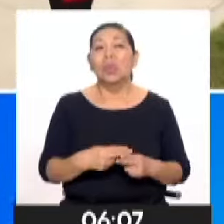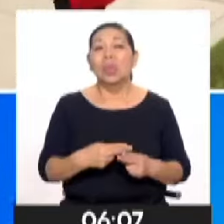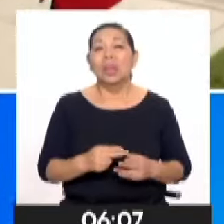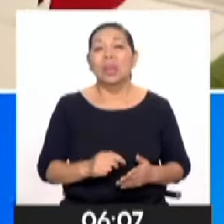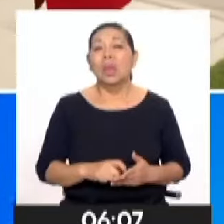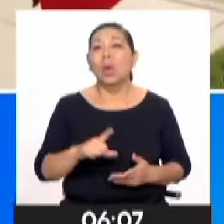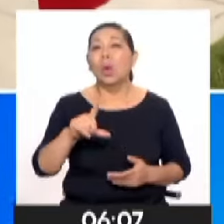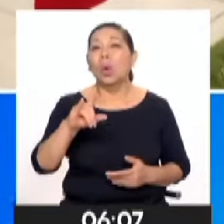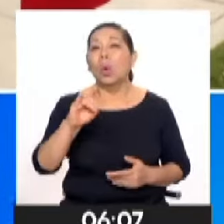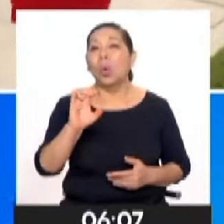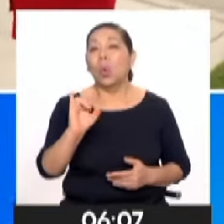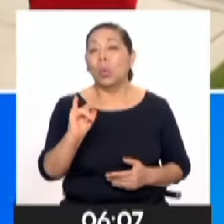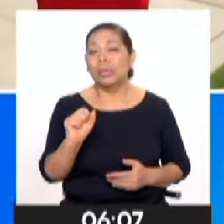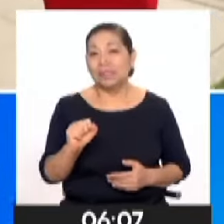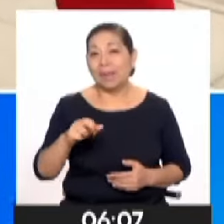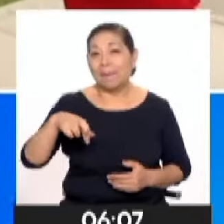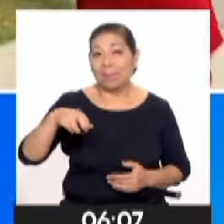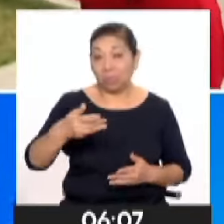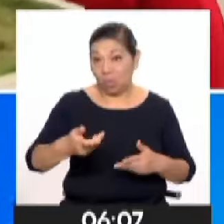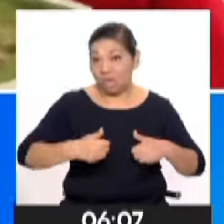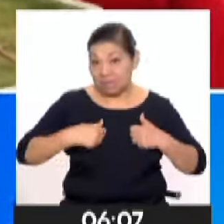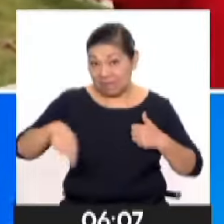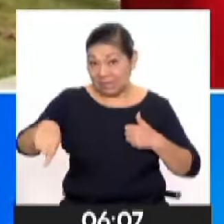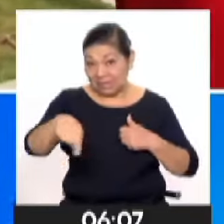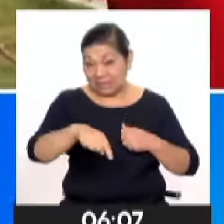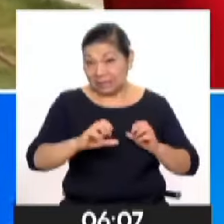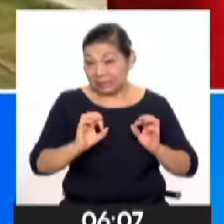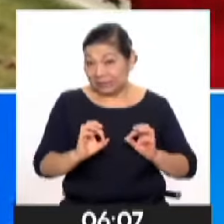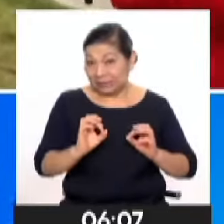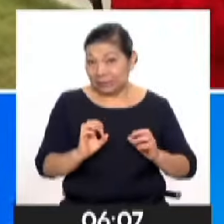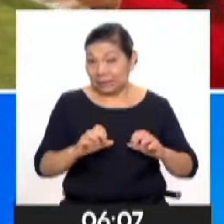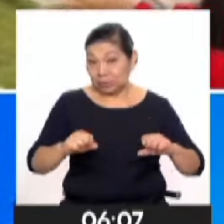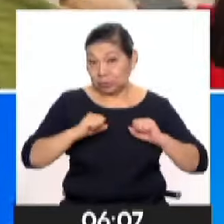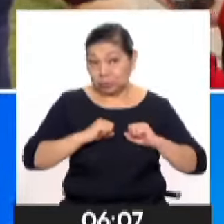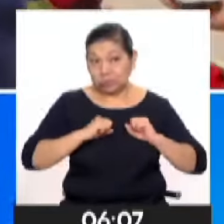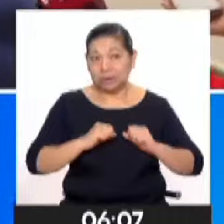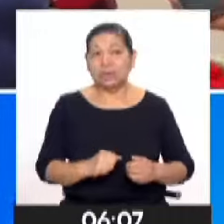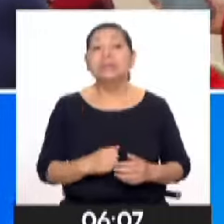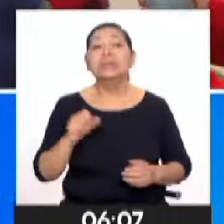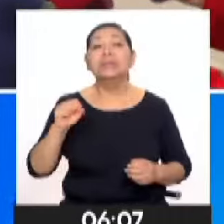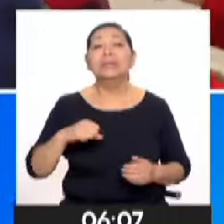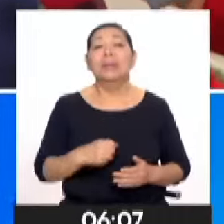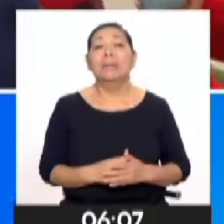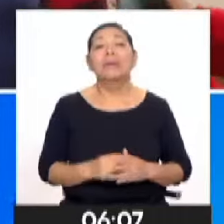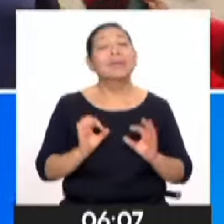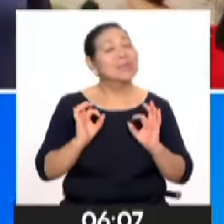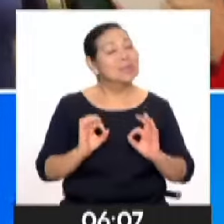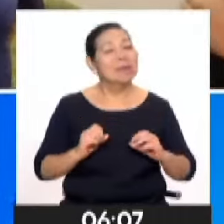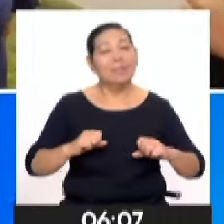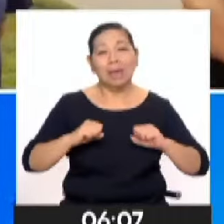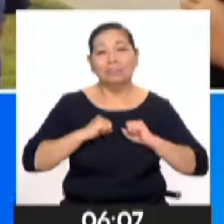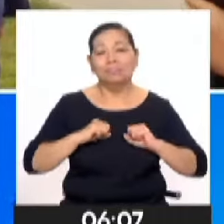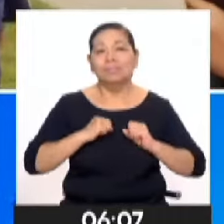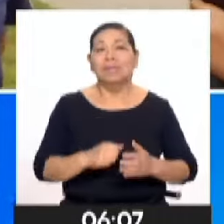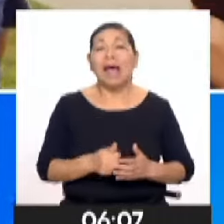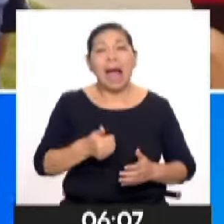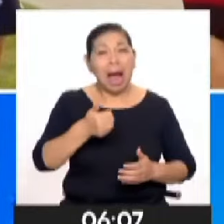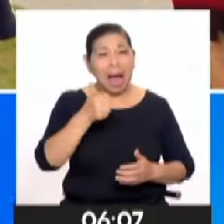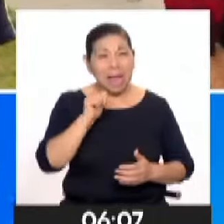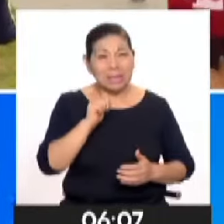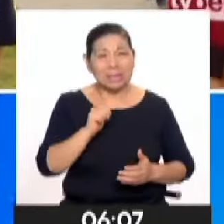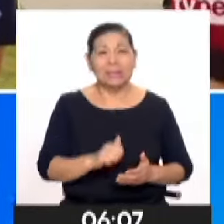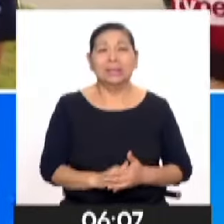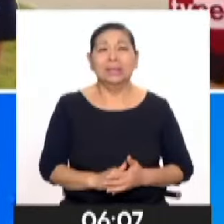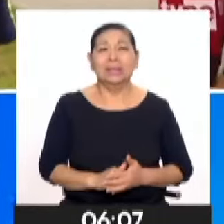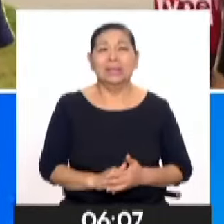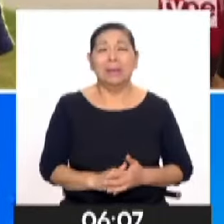Luis vecino de acá de la zona constantemente se ejercita Sí sí permanentemente Ahora ayer se